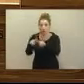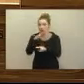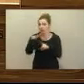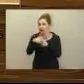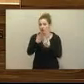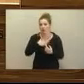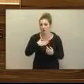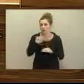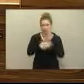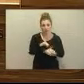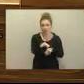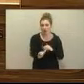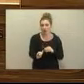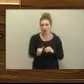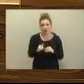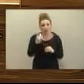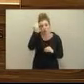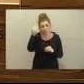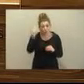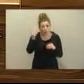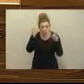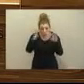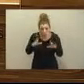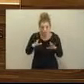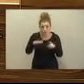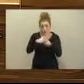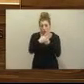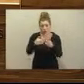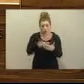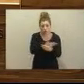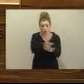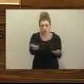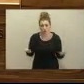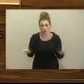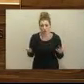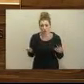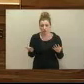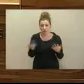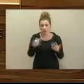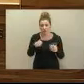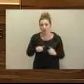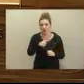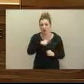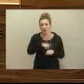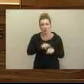situación es límite y me imagino que así estarán muchísimas más personas y no podemos esperar aún más tiempo.